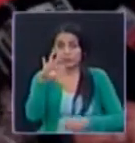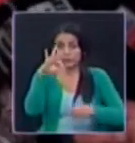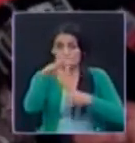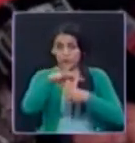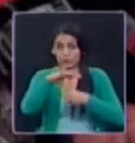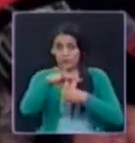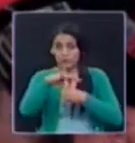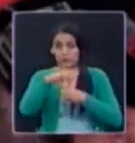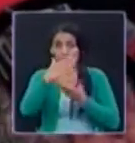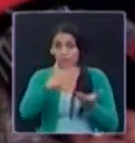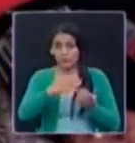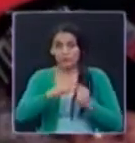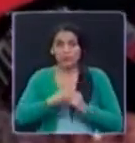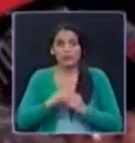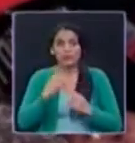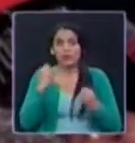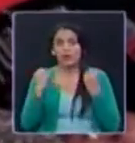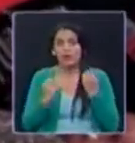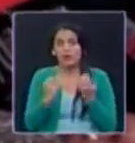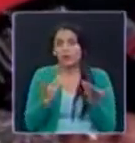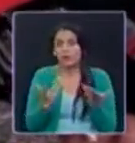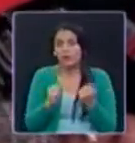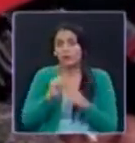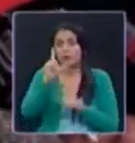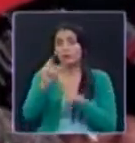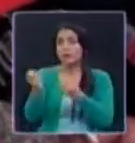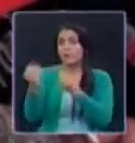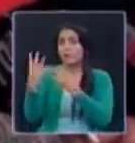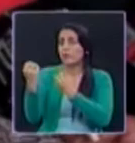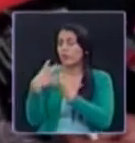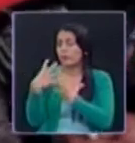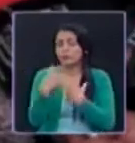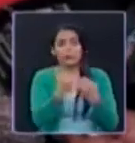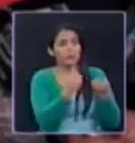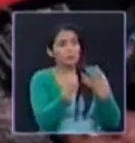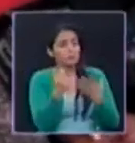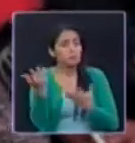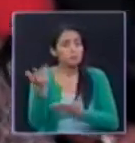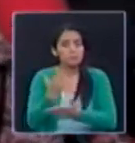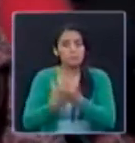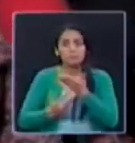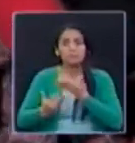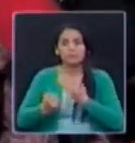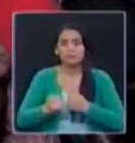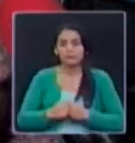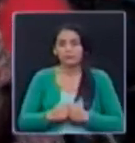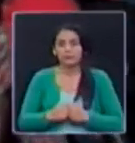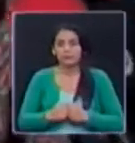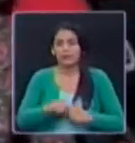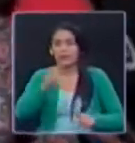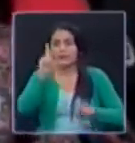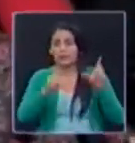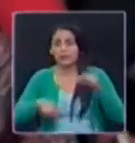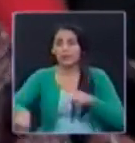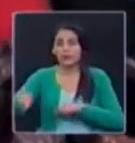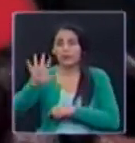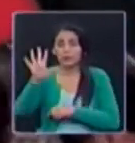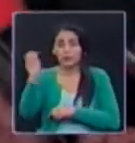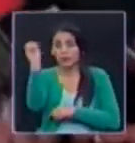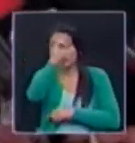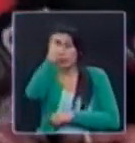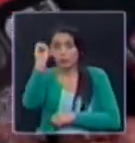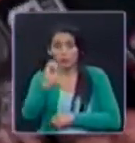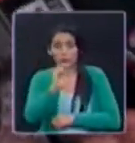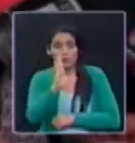casa de la democracia, está para oír todos los lados, los dos lados. O sea, el problema es que la mitad del país no les cree. Ese es el problema